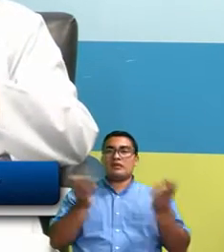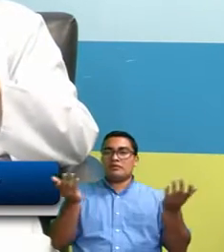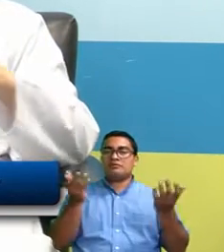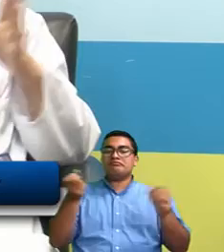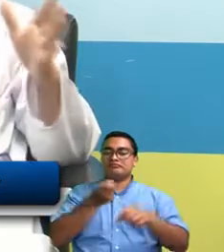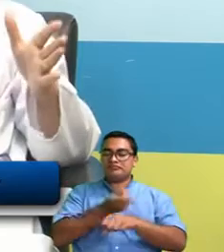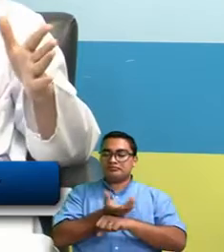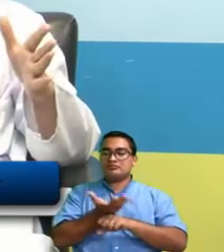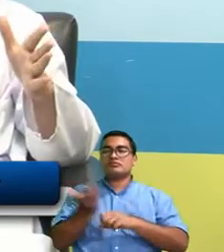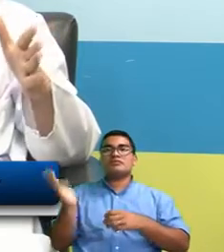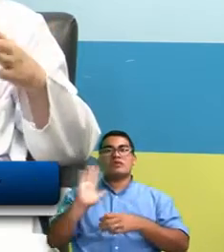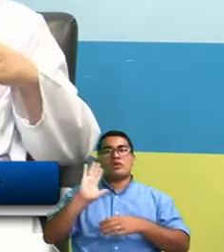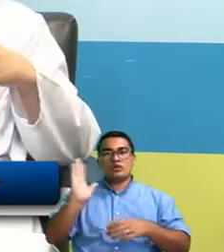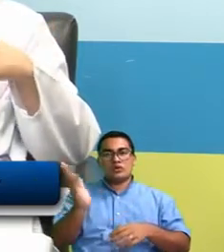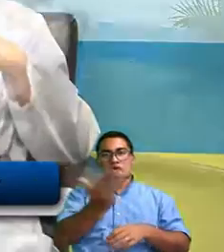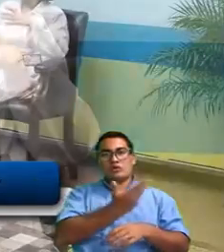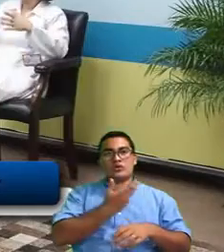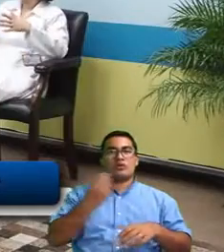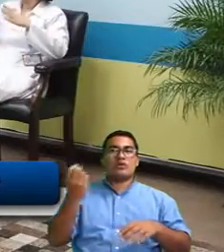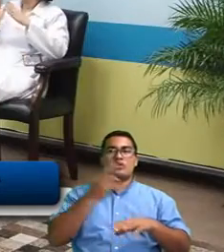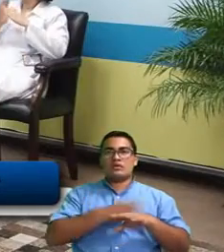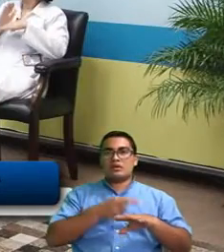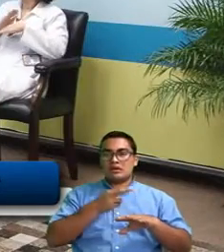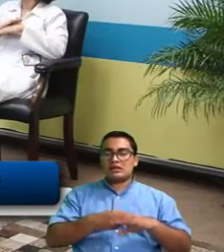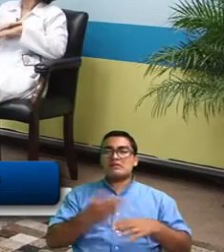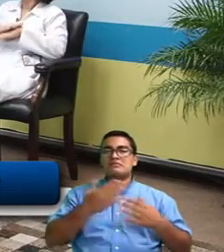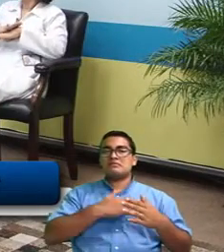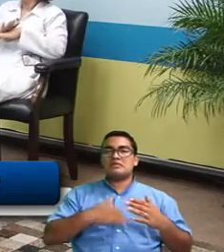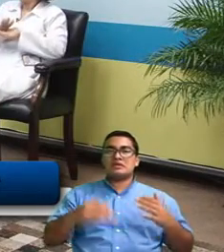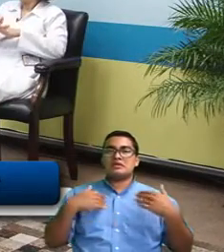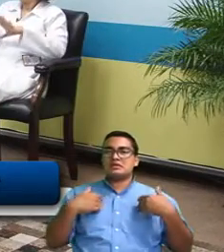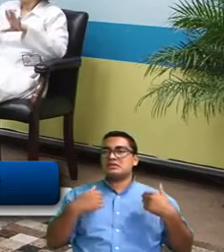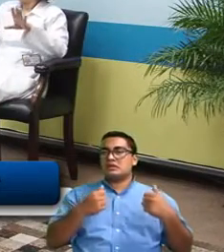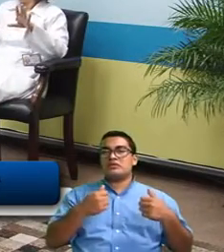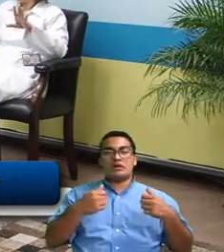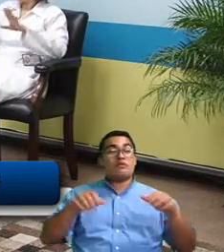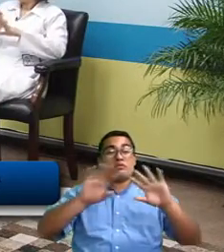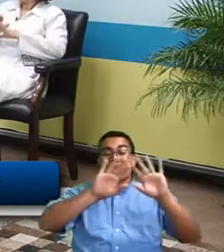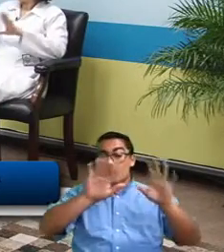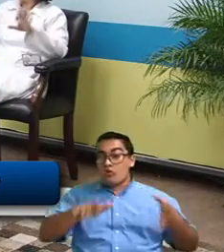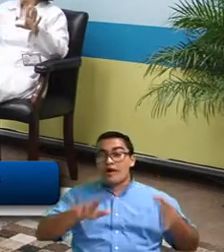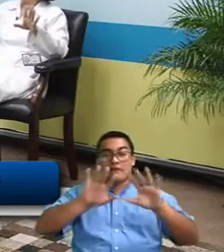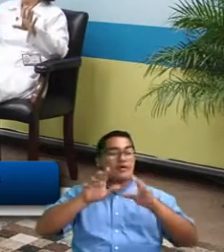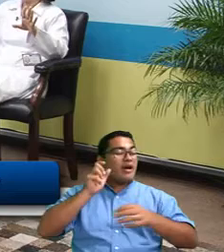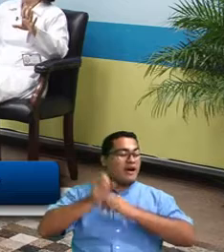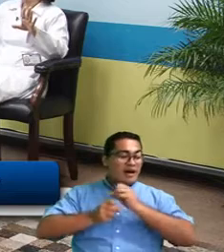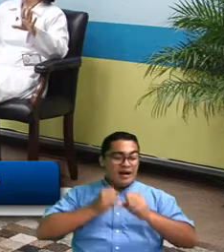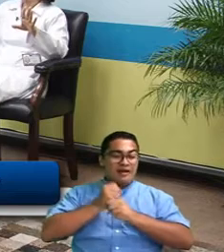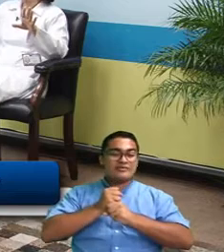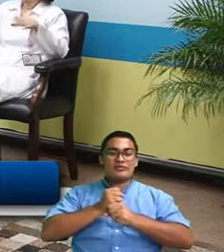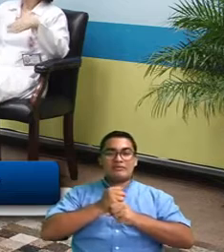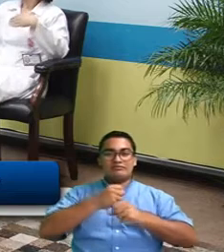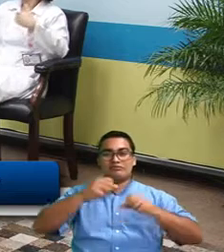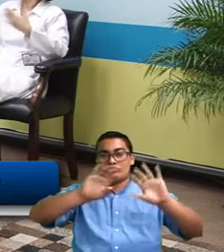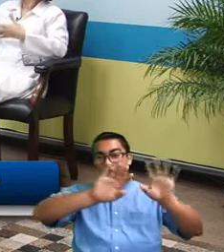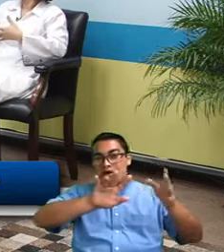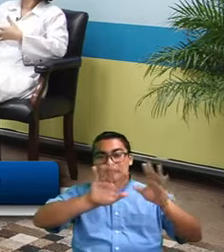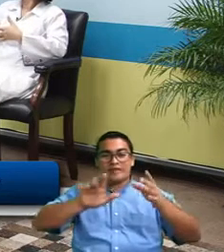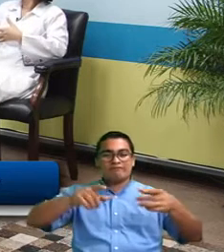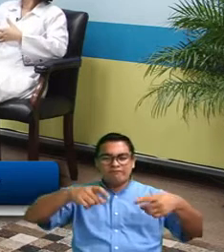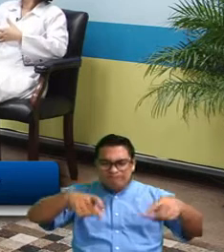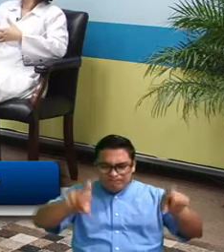recomendación es en general. O sea, la norma del Ministerio de Salud dice Papa Nicolau anual a todas las mujeres. Ahorita se va a hacer